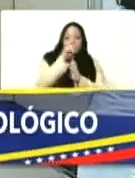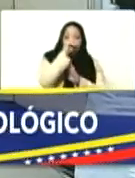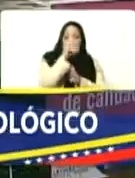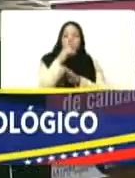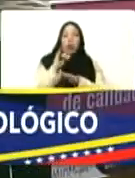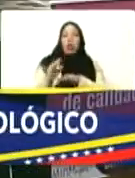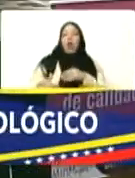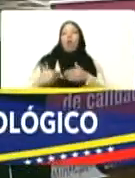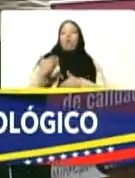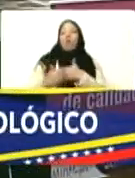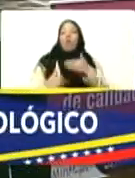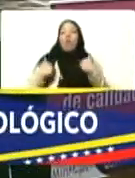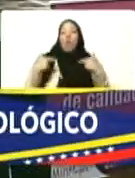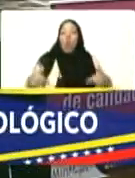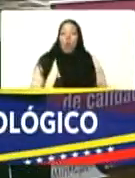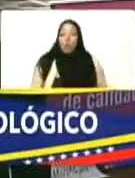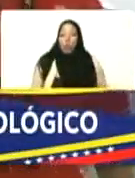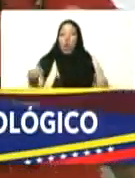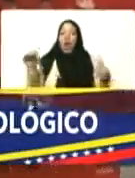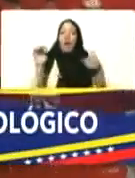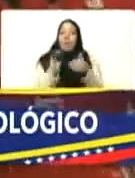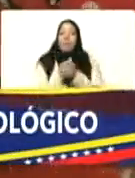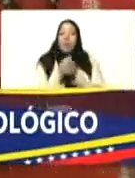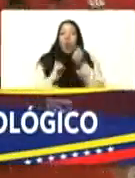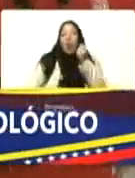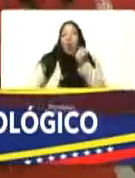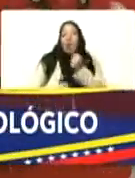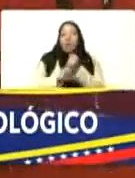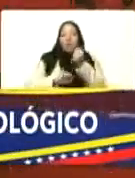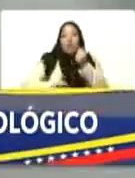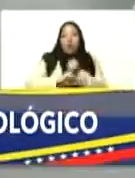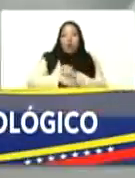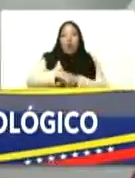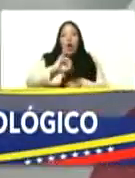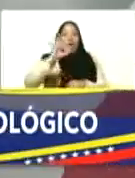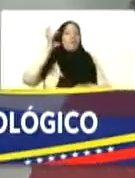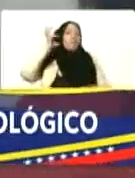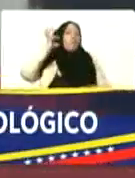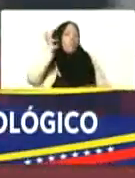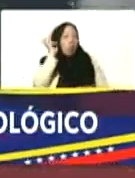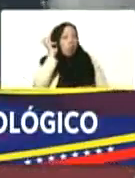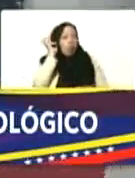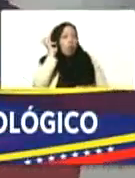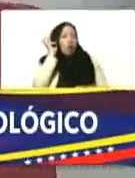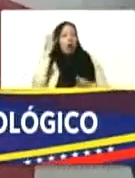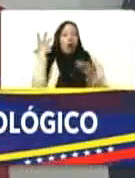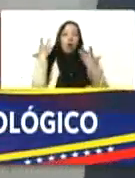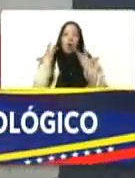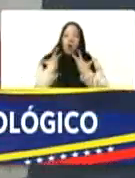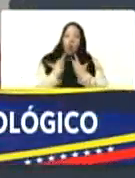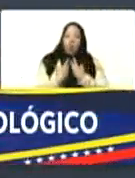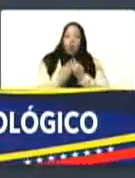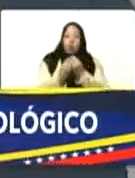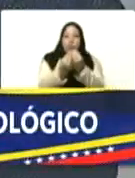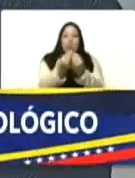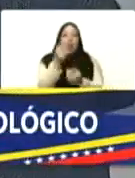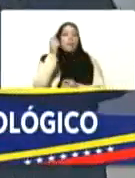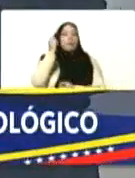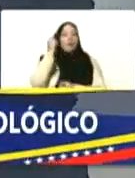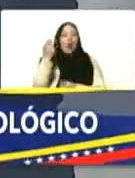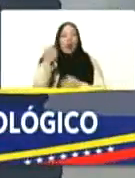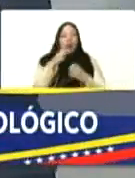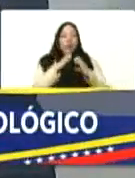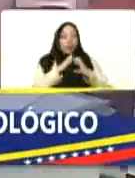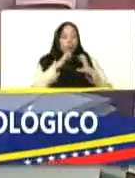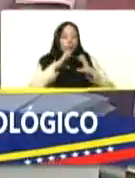poco más humana, esa sororidad, apoyo entre mujeres que debemos darnos, ya que juntas, por cada latido,